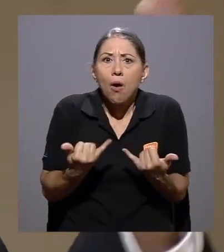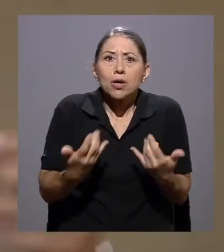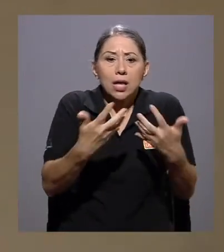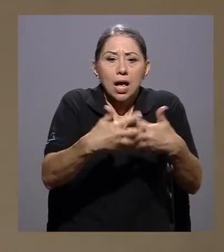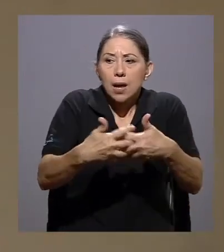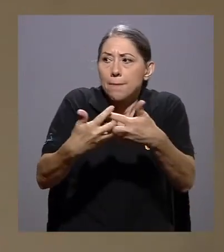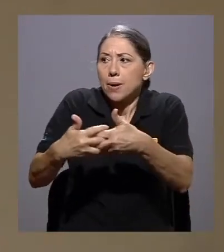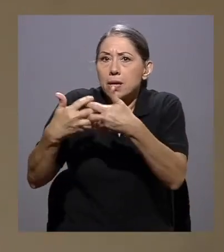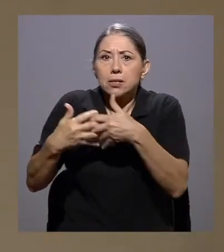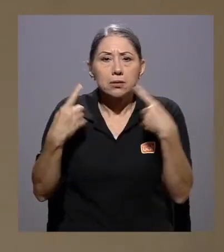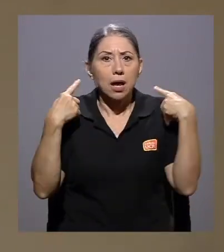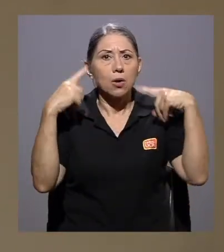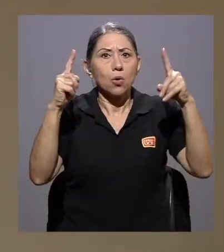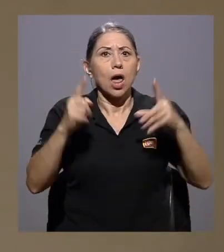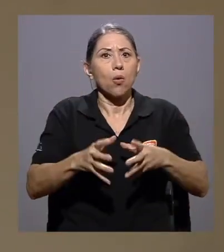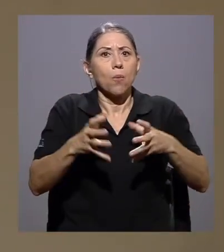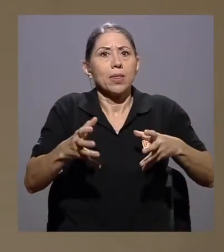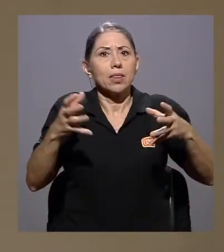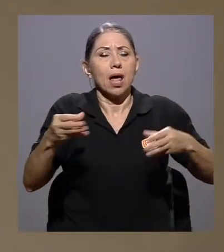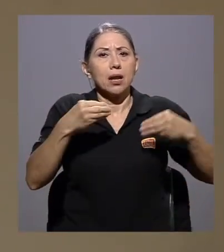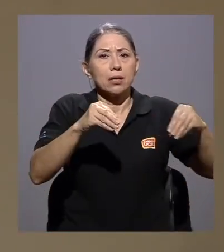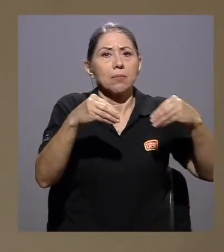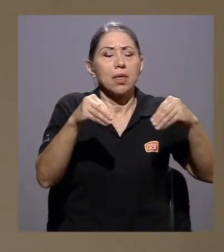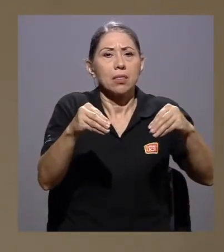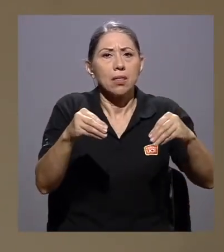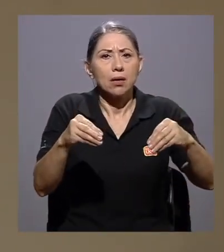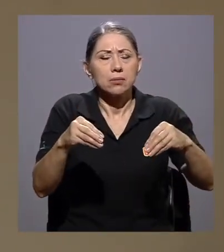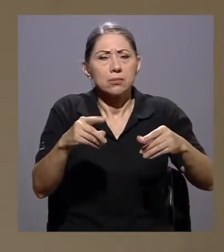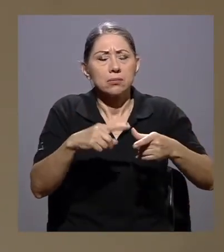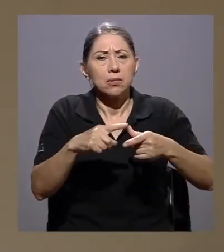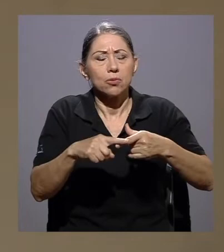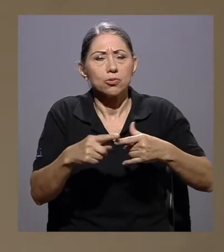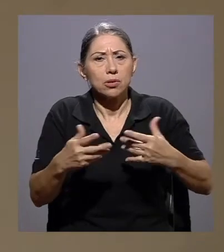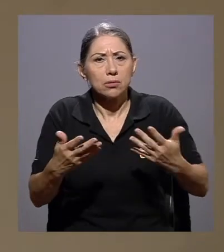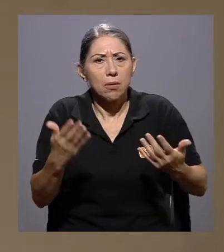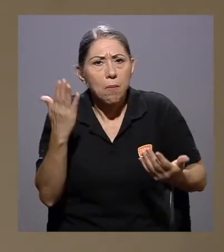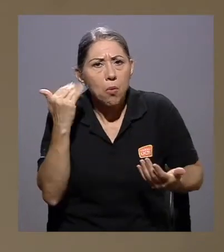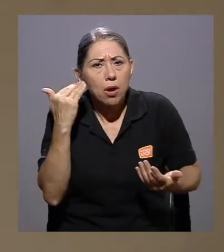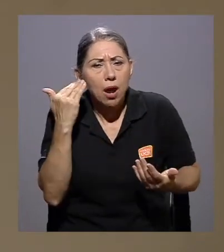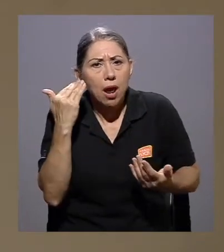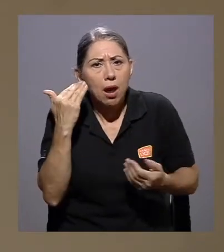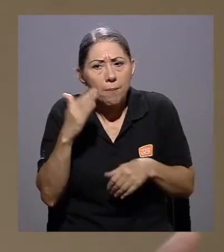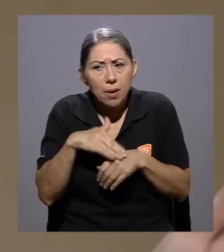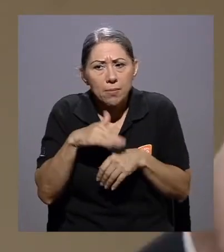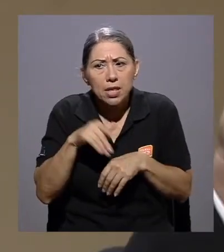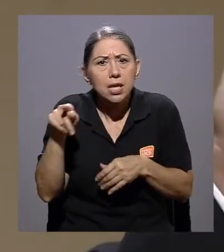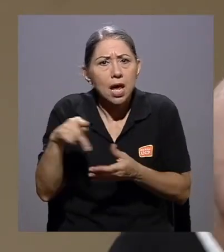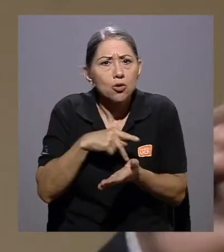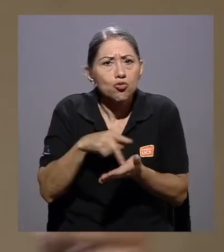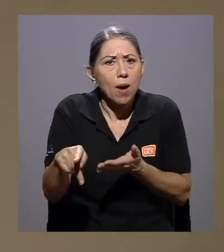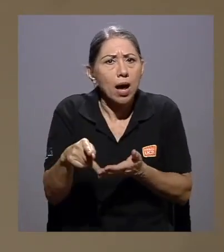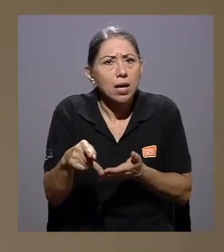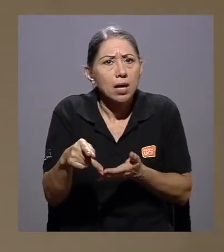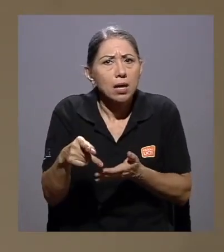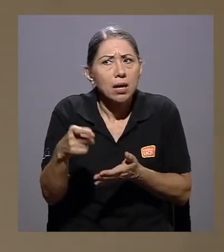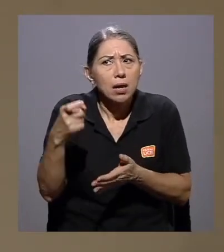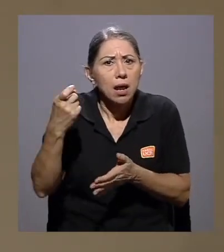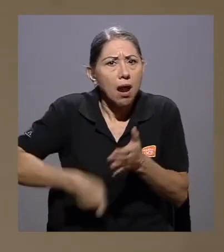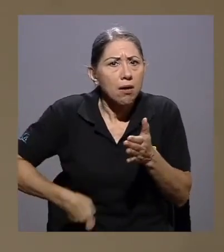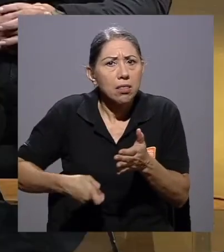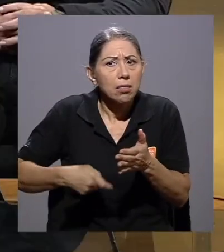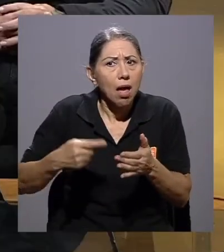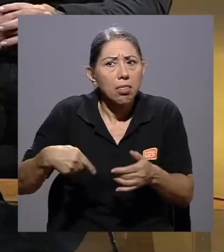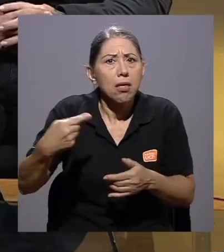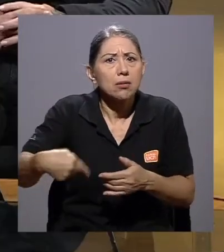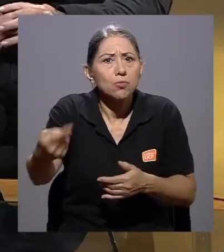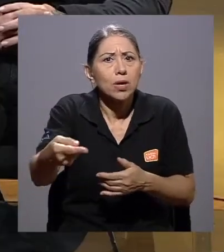aumentar las ventas, entonces yo no encuentro razón de por qué permitirles que paguen la renta en otro momento. Claro.